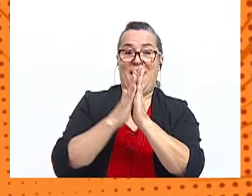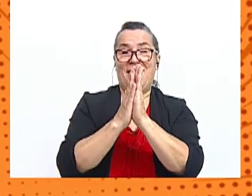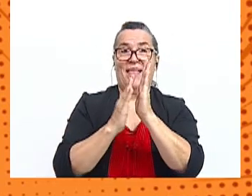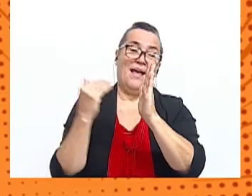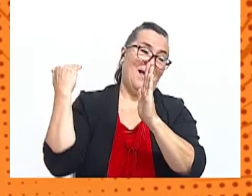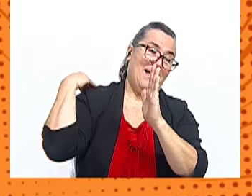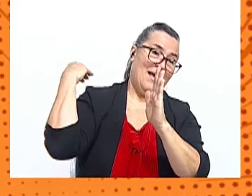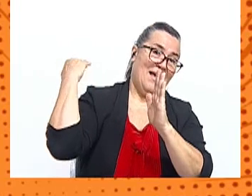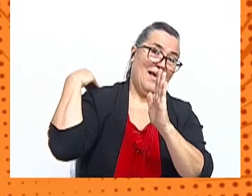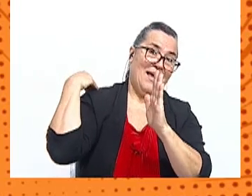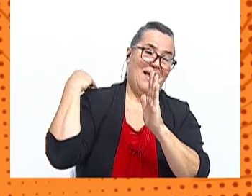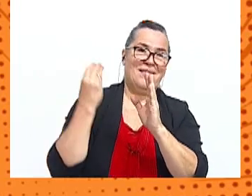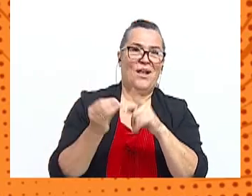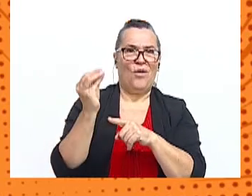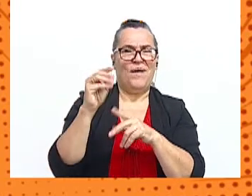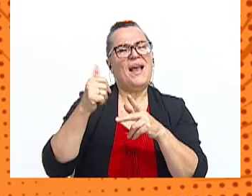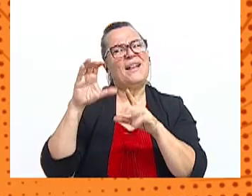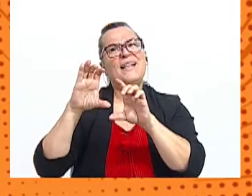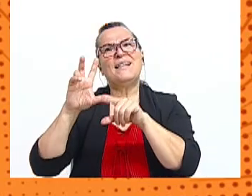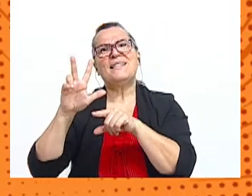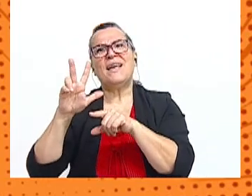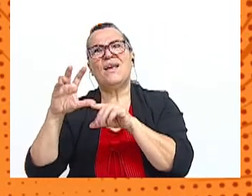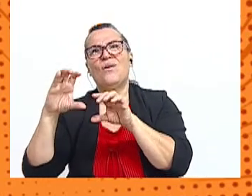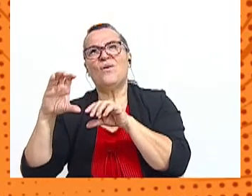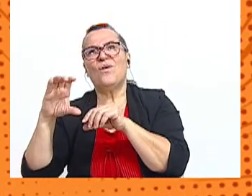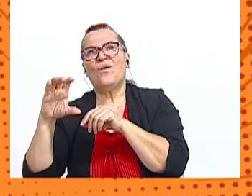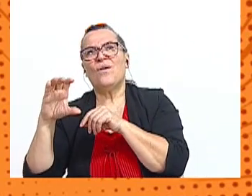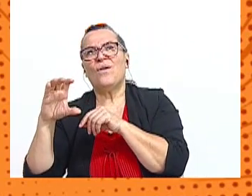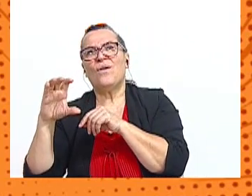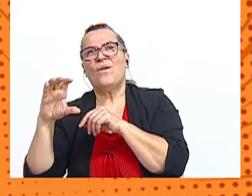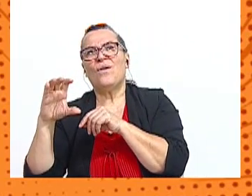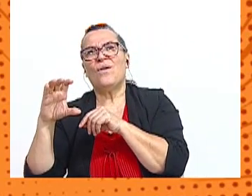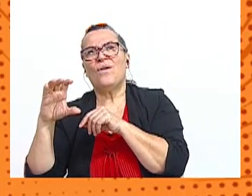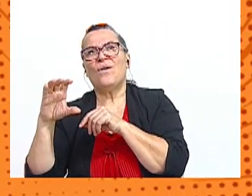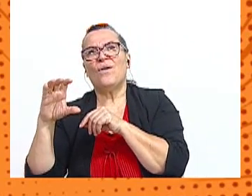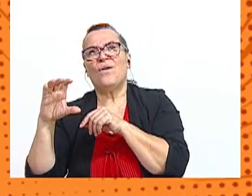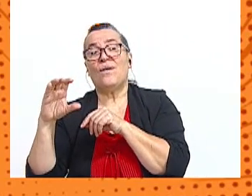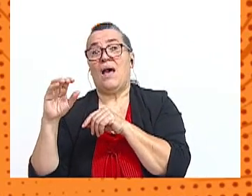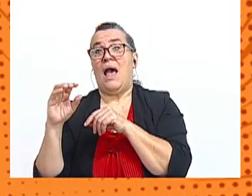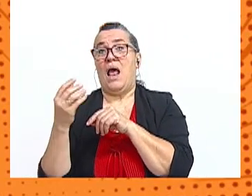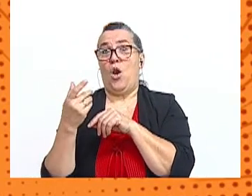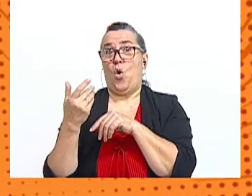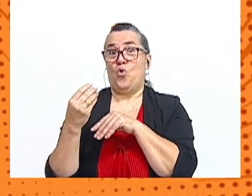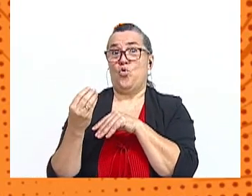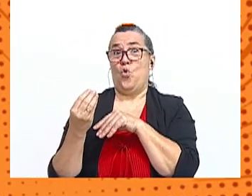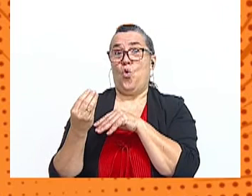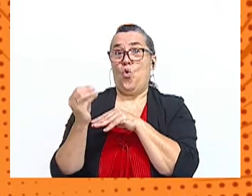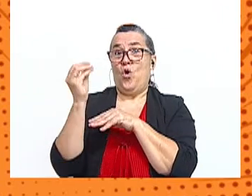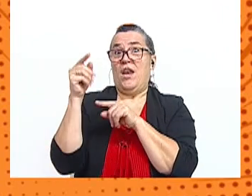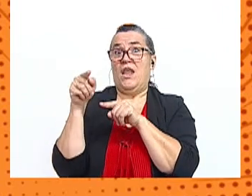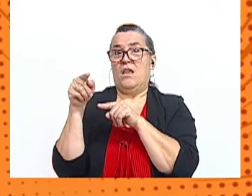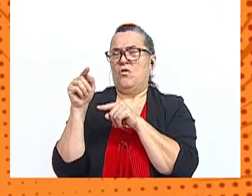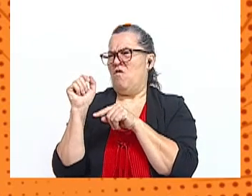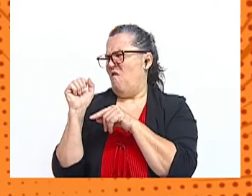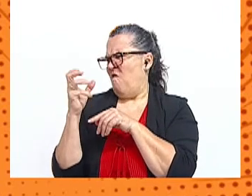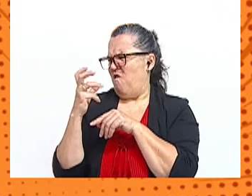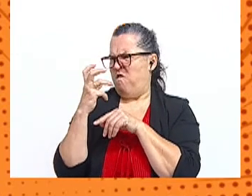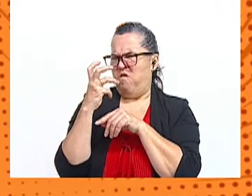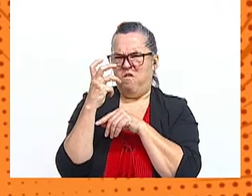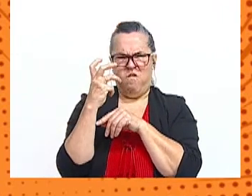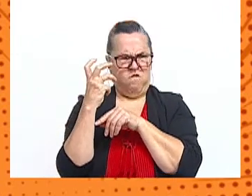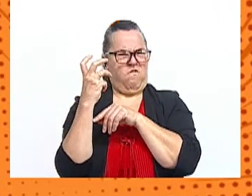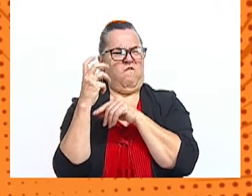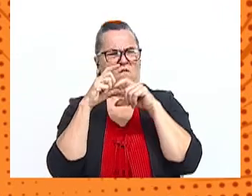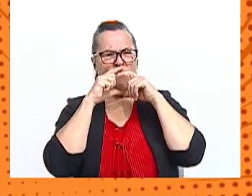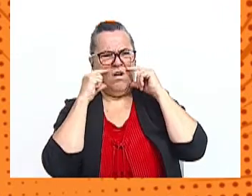Pero ¿qué pasa en el tercer cuadro? Tenemos al niño que se vuelve y lleva